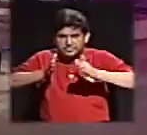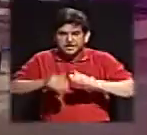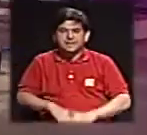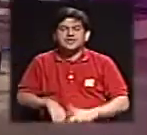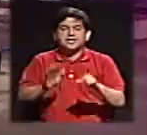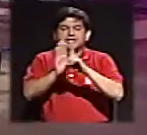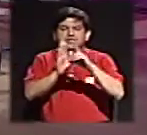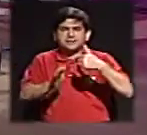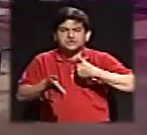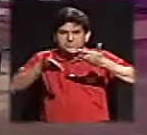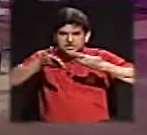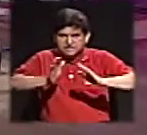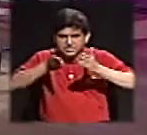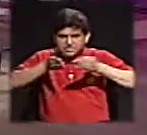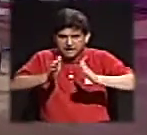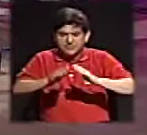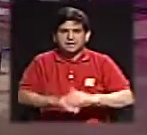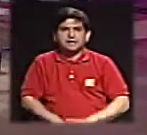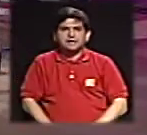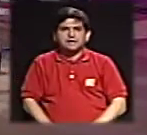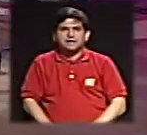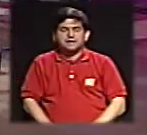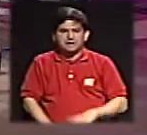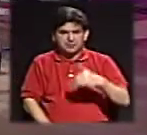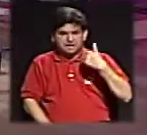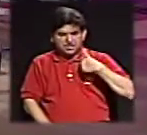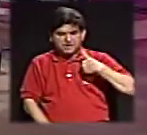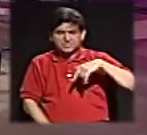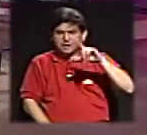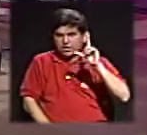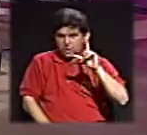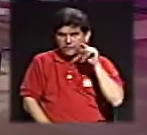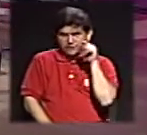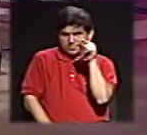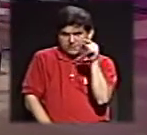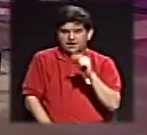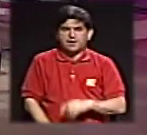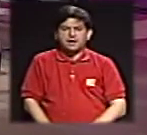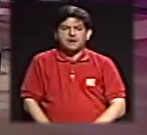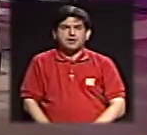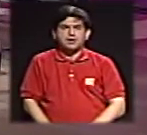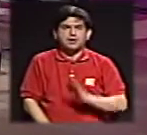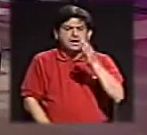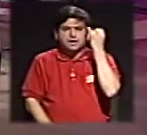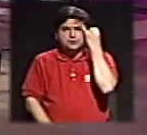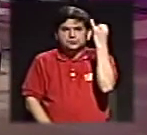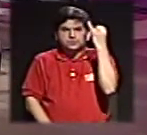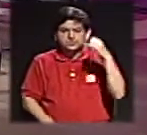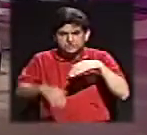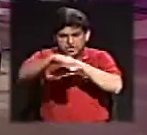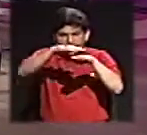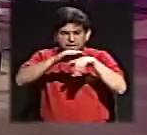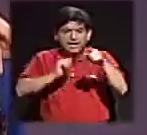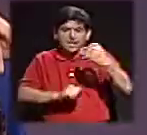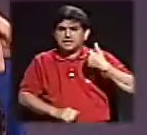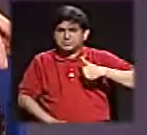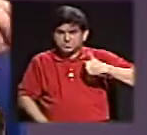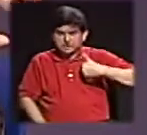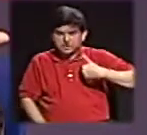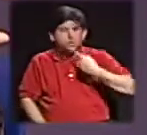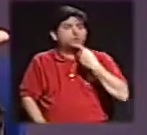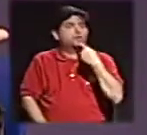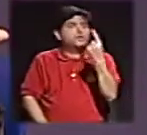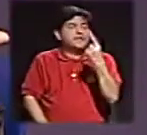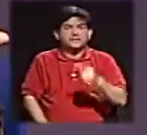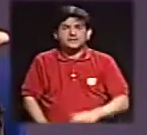derechos reproductivos del señor Grover, que en sus argumentaciones este señor le